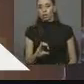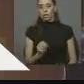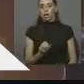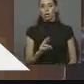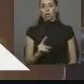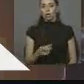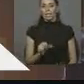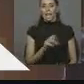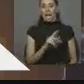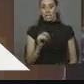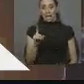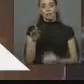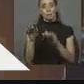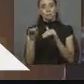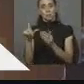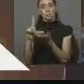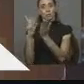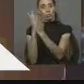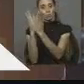McNiven.